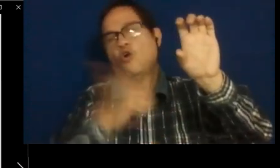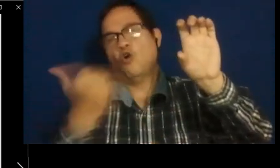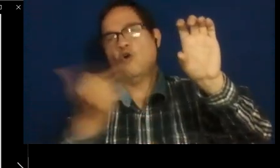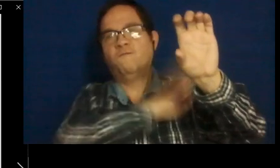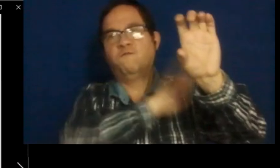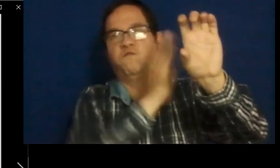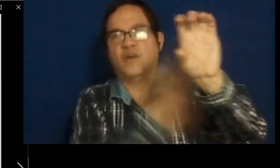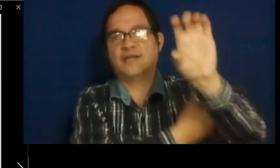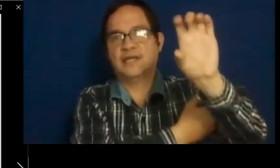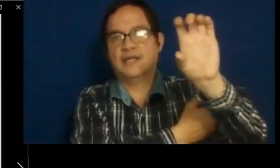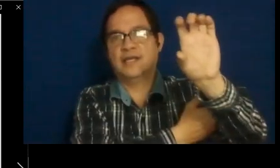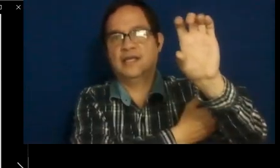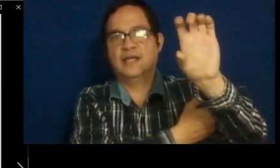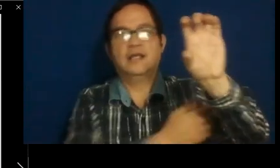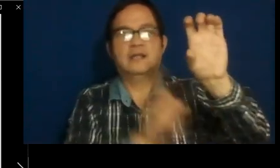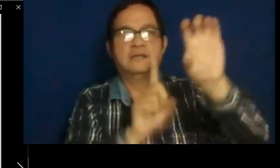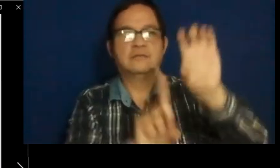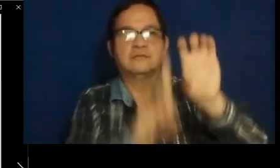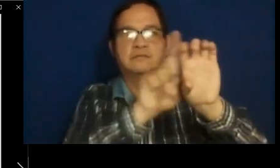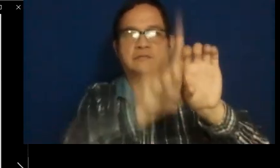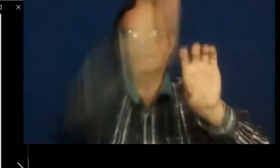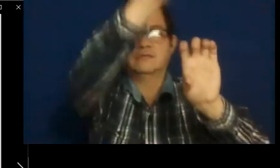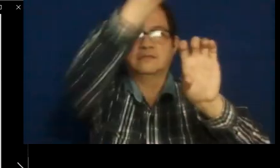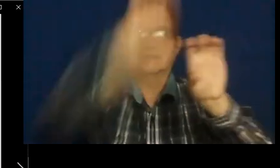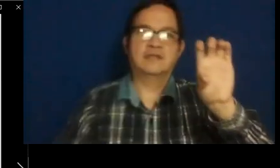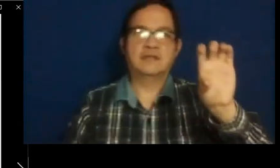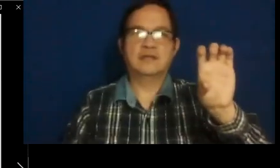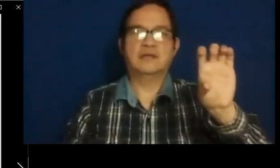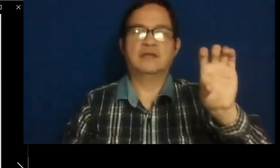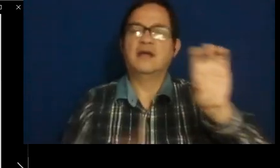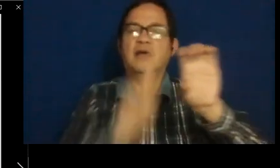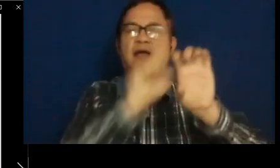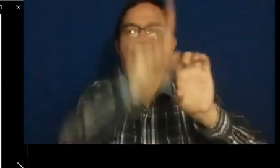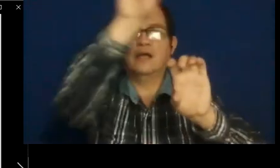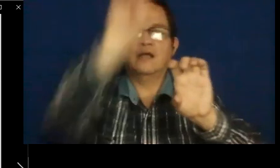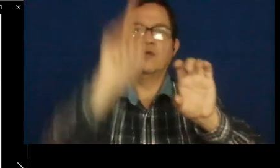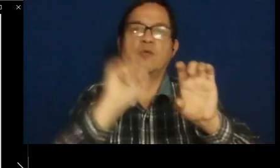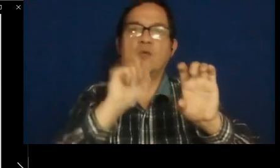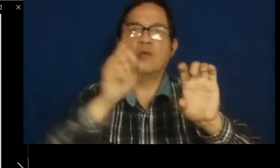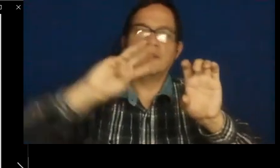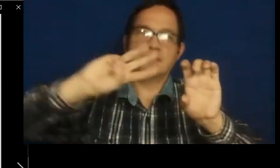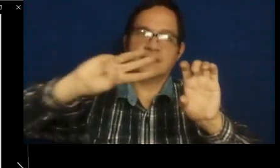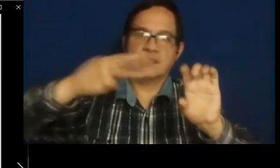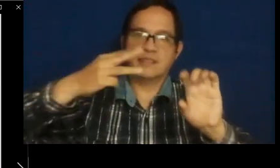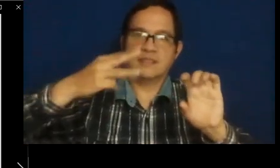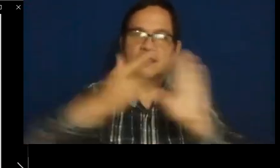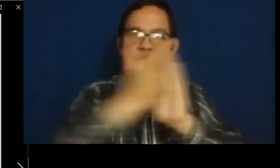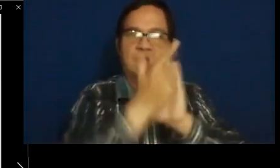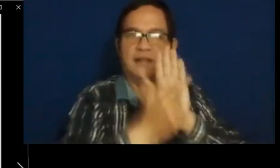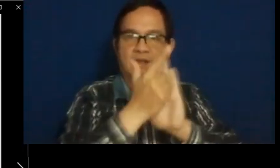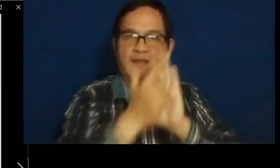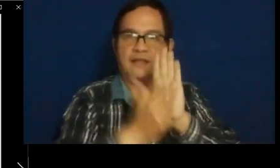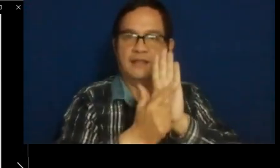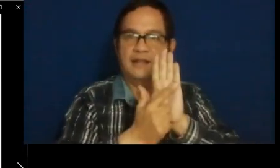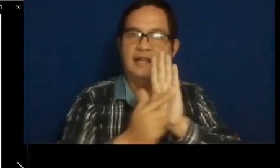que interviene allí, que va en este sentido. Esta fuerza, gracias a la tercera ley de Newton, no la segunda, sino